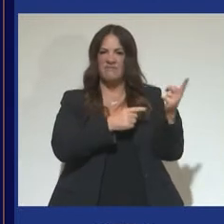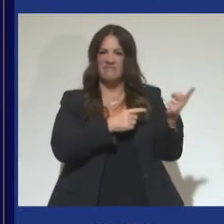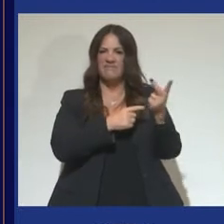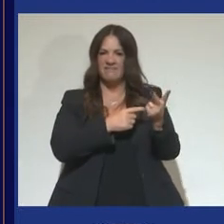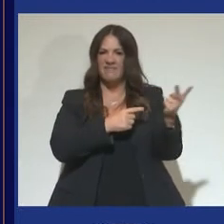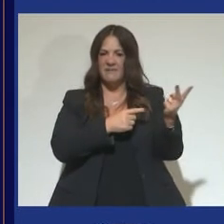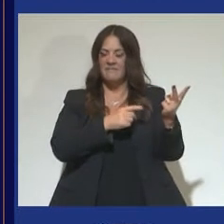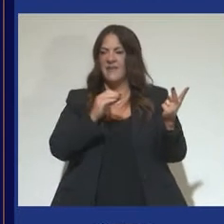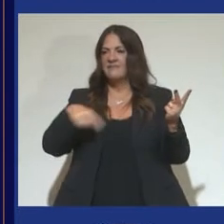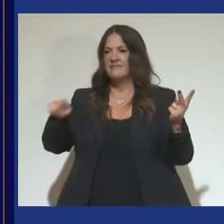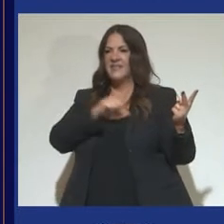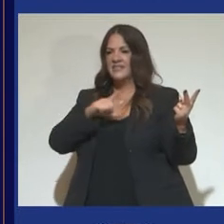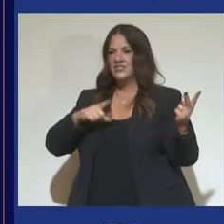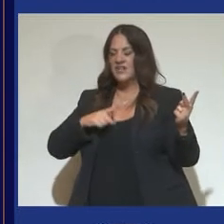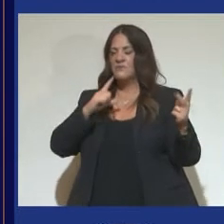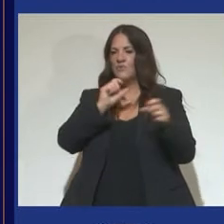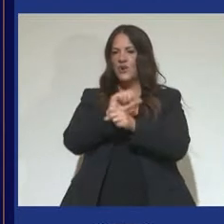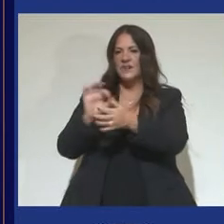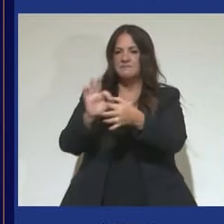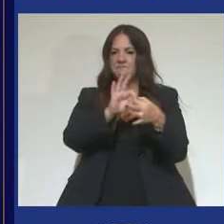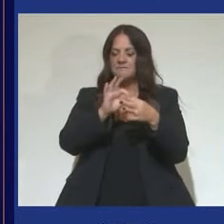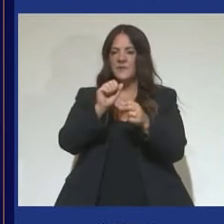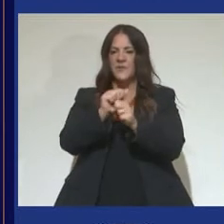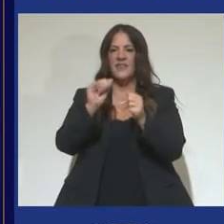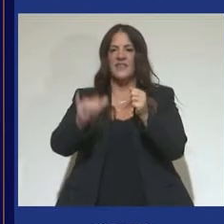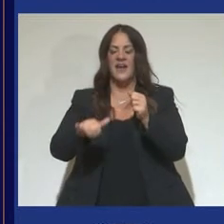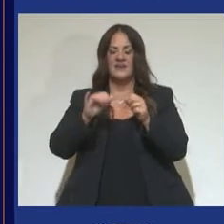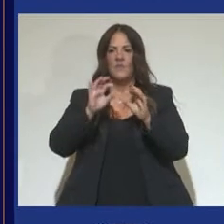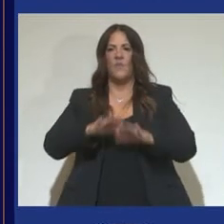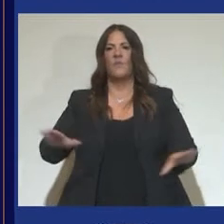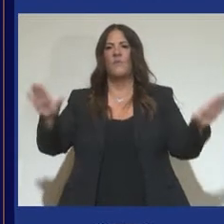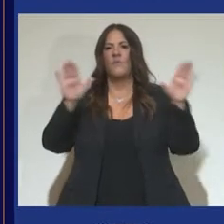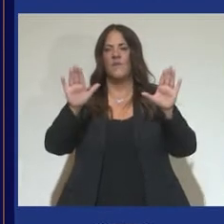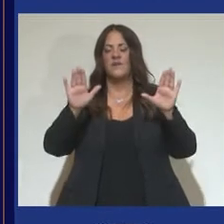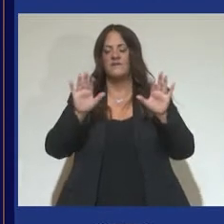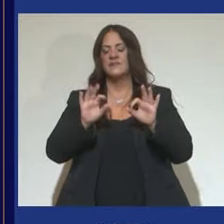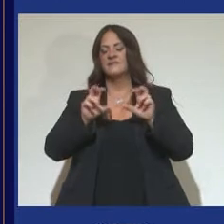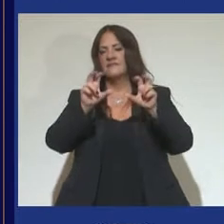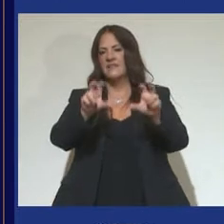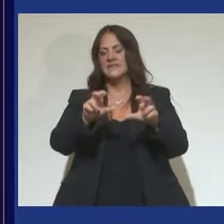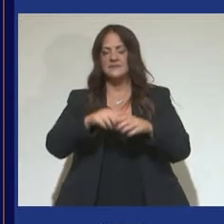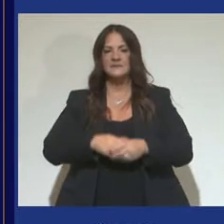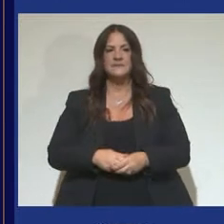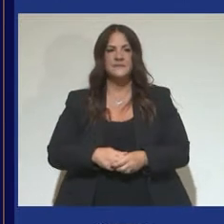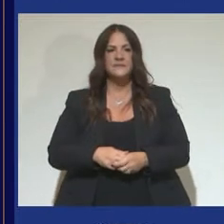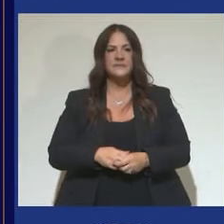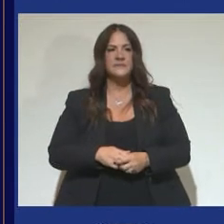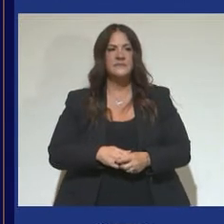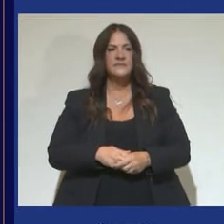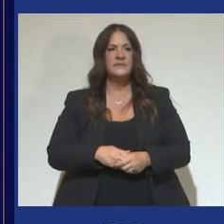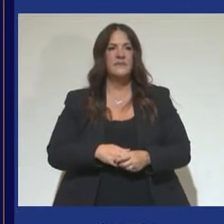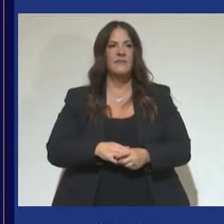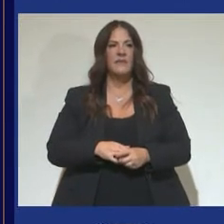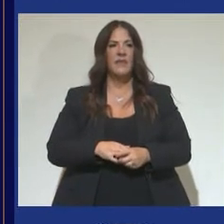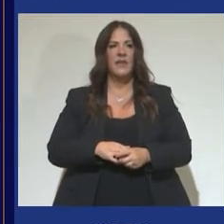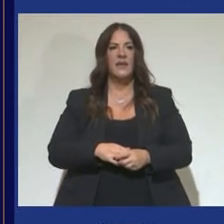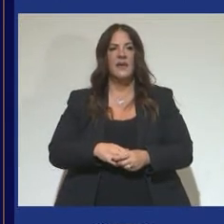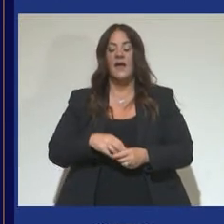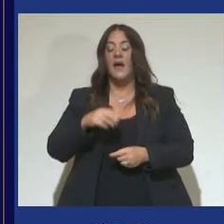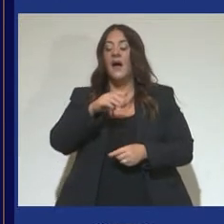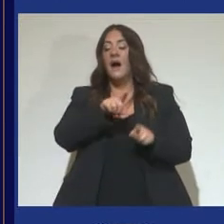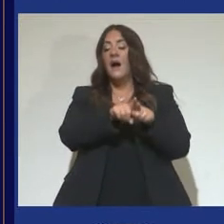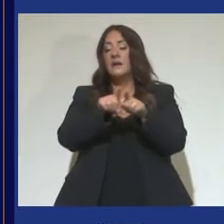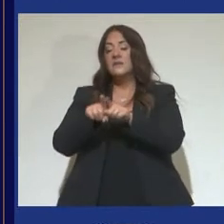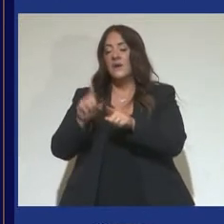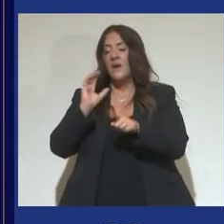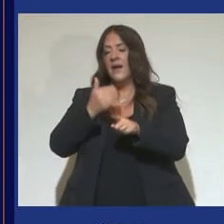estarán tomando las decisiones de esas inversiones y hablando de inversiones a nadie se le escapa el